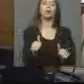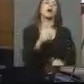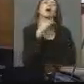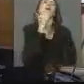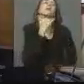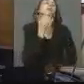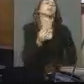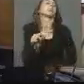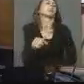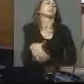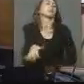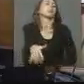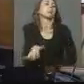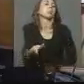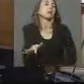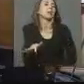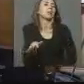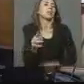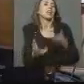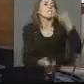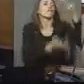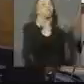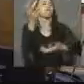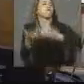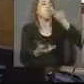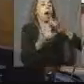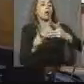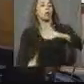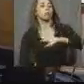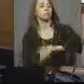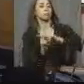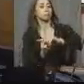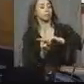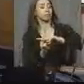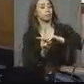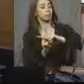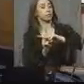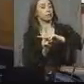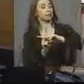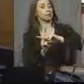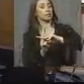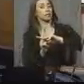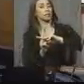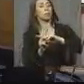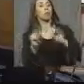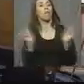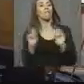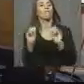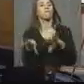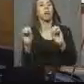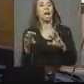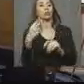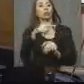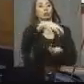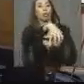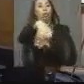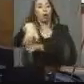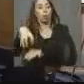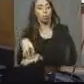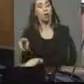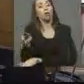tema de los incendios que se generan con el tema de los sistemas de recolección de basura que tienen sus comunas. Y